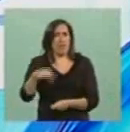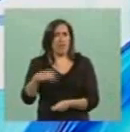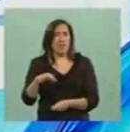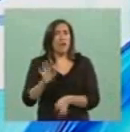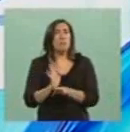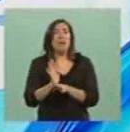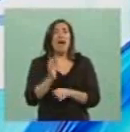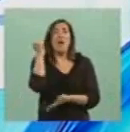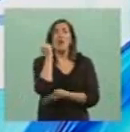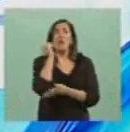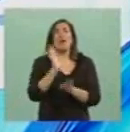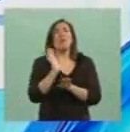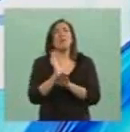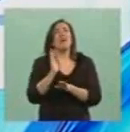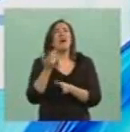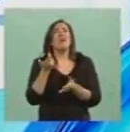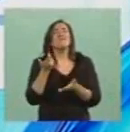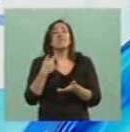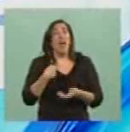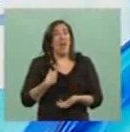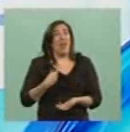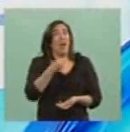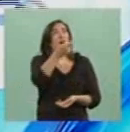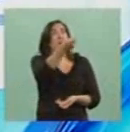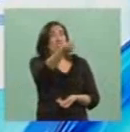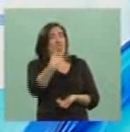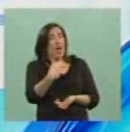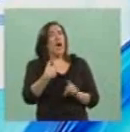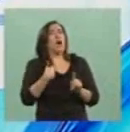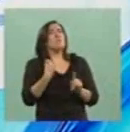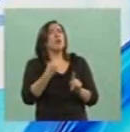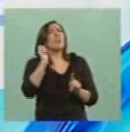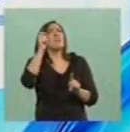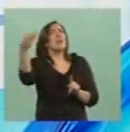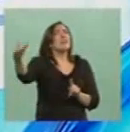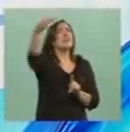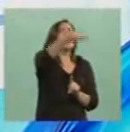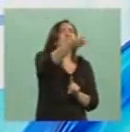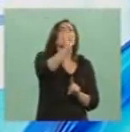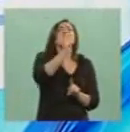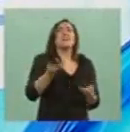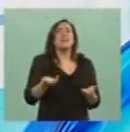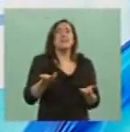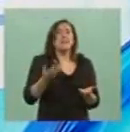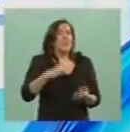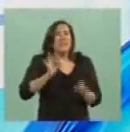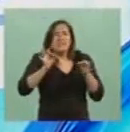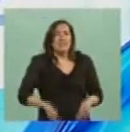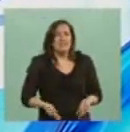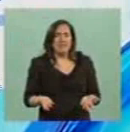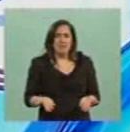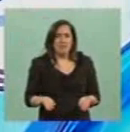nada es neutro. Lo que uno le da a uno es porque lo pone otro. No hay otra forma, sobre todo,